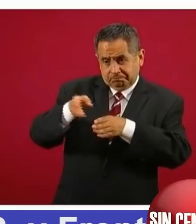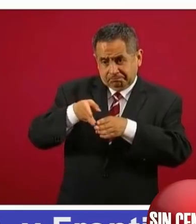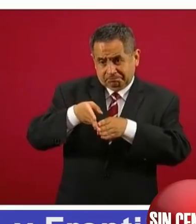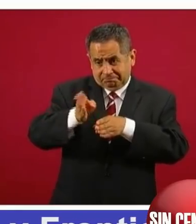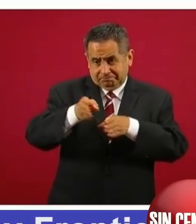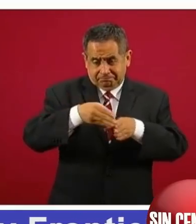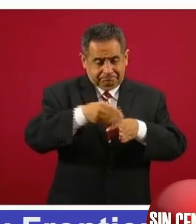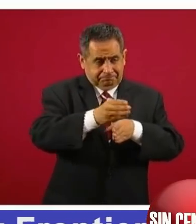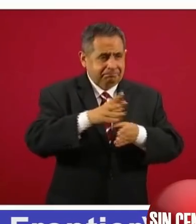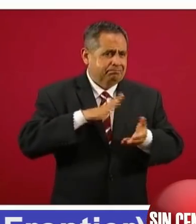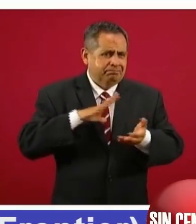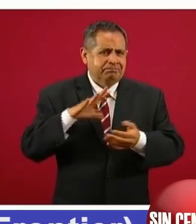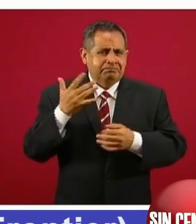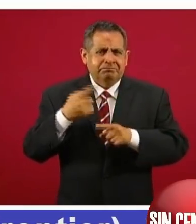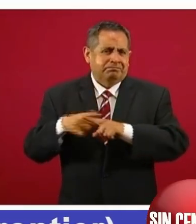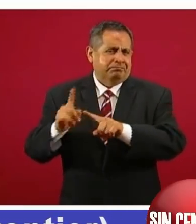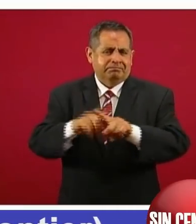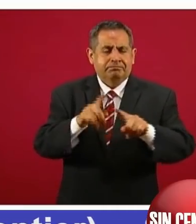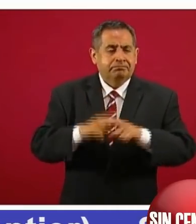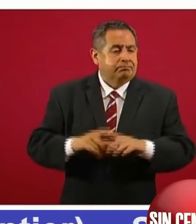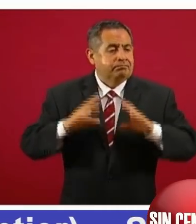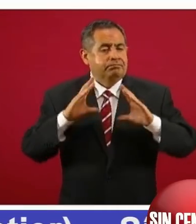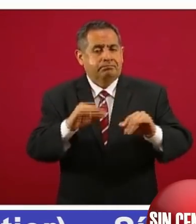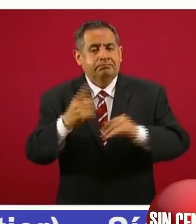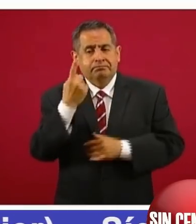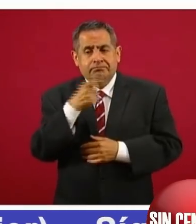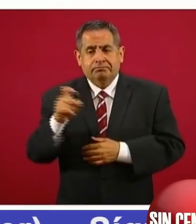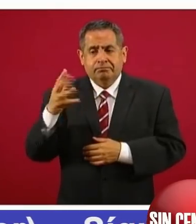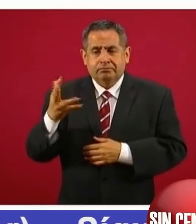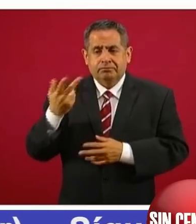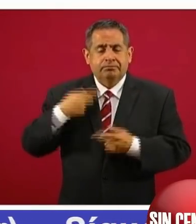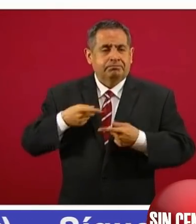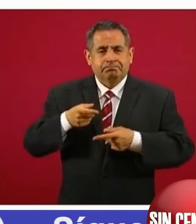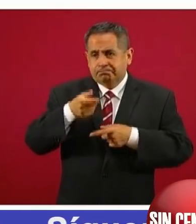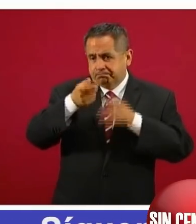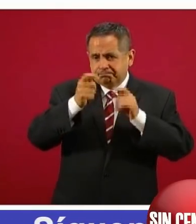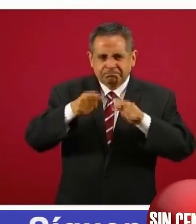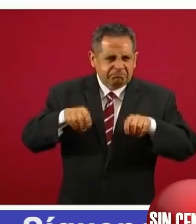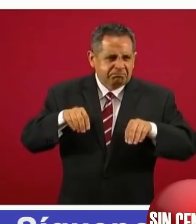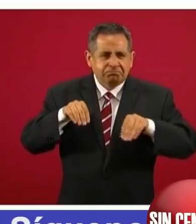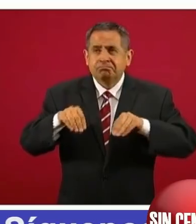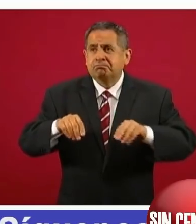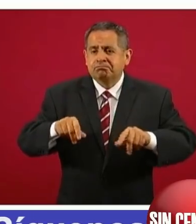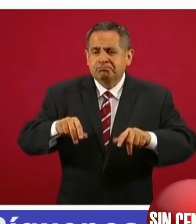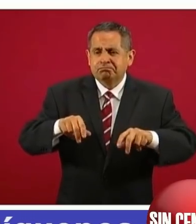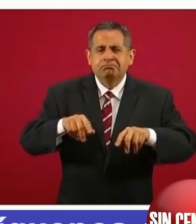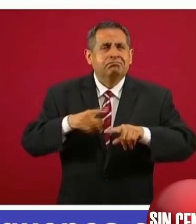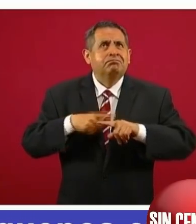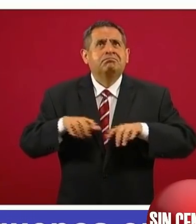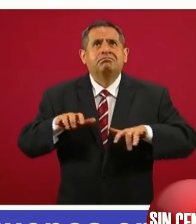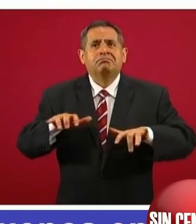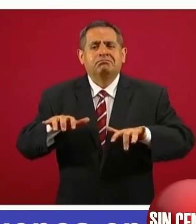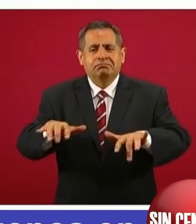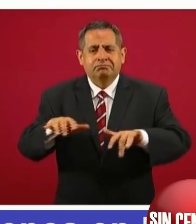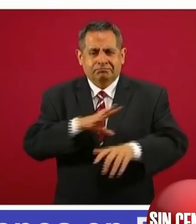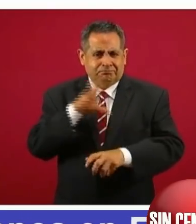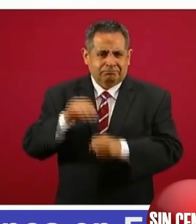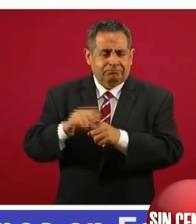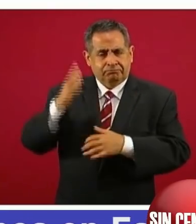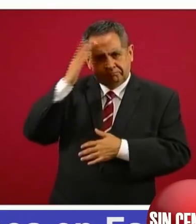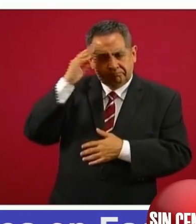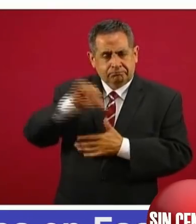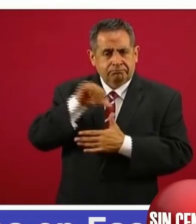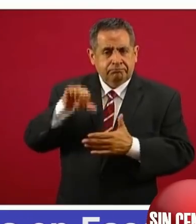ha capacitado a más de 150 controladores aéreos en lo que es todo este nuevo espacio de la zona central.